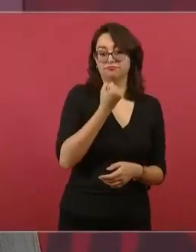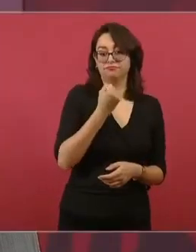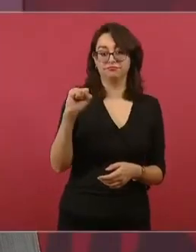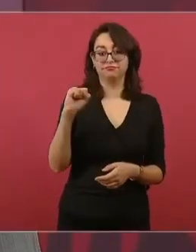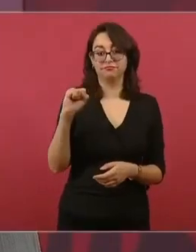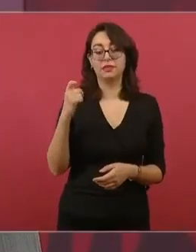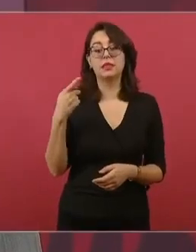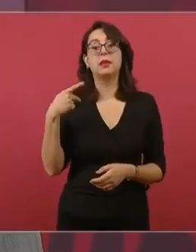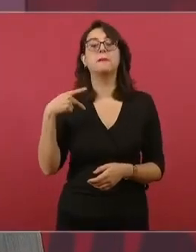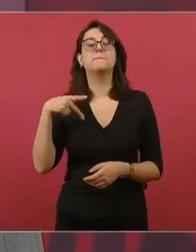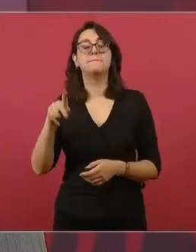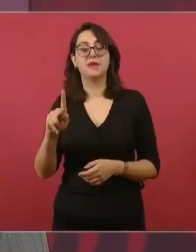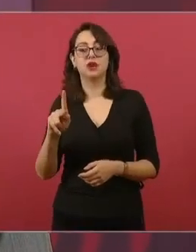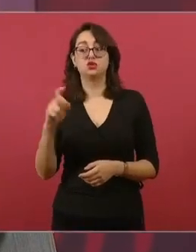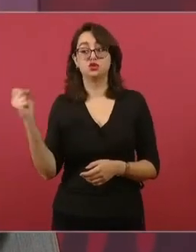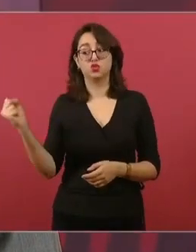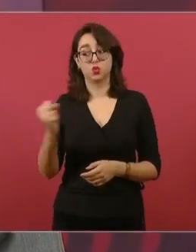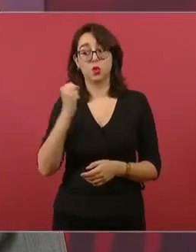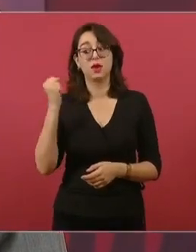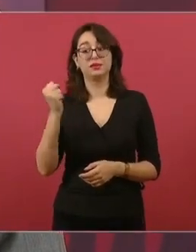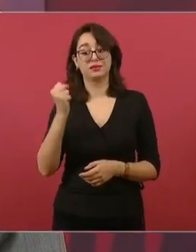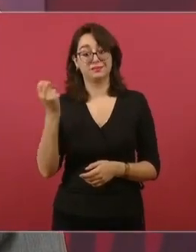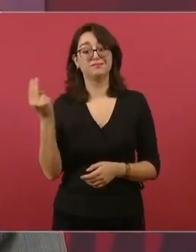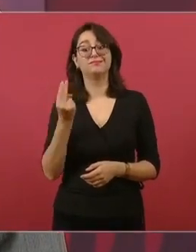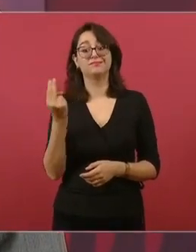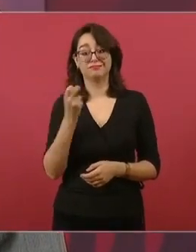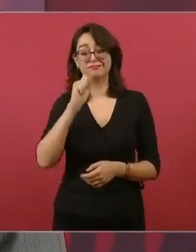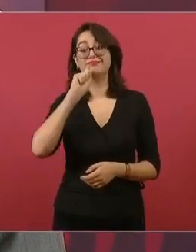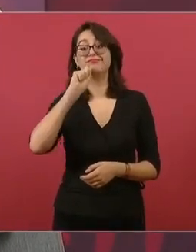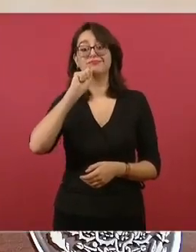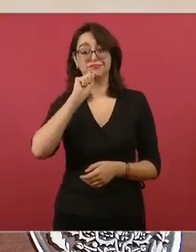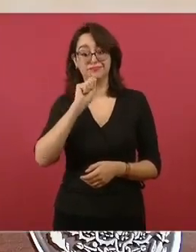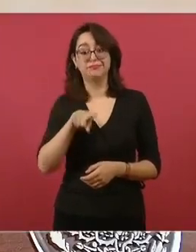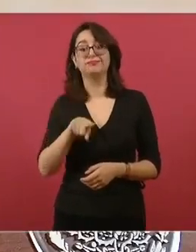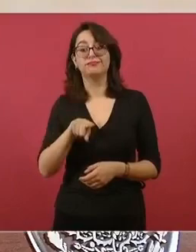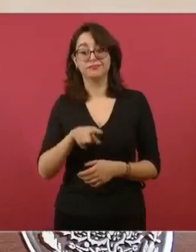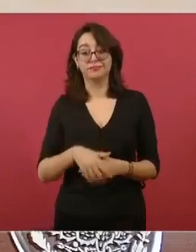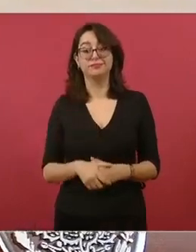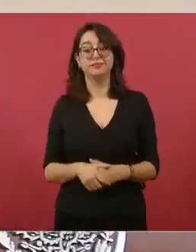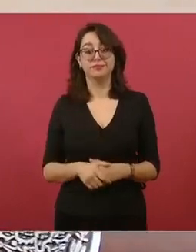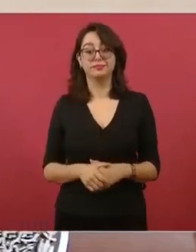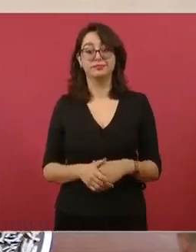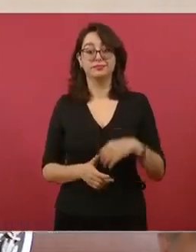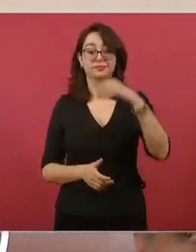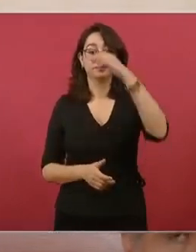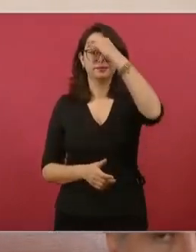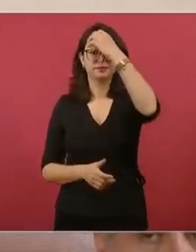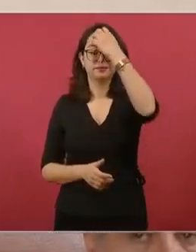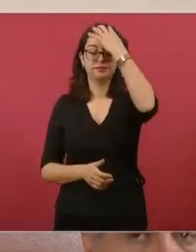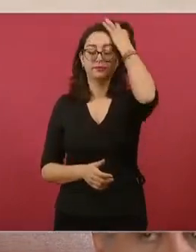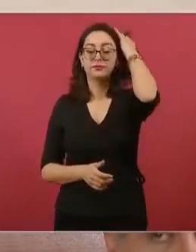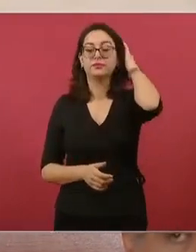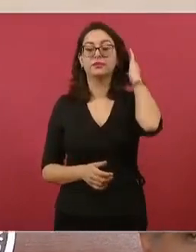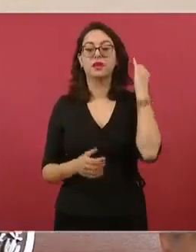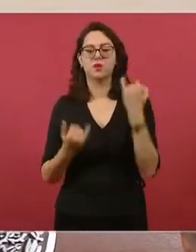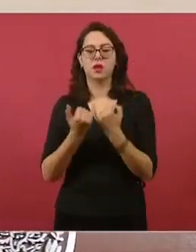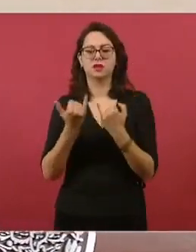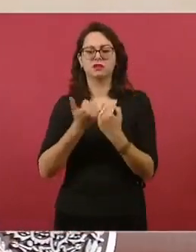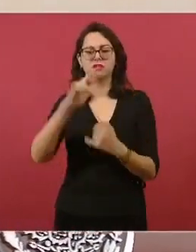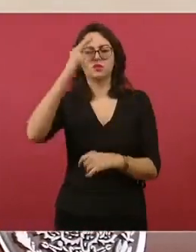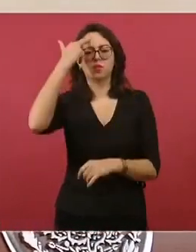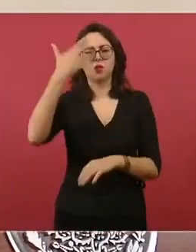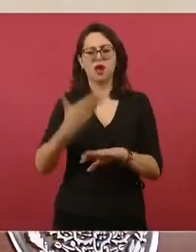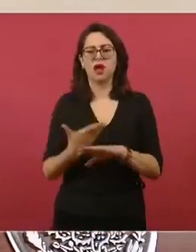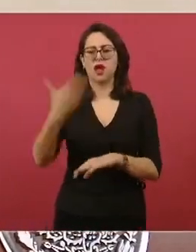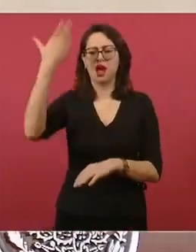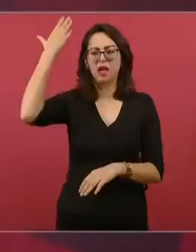también suerte. Es como lo que hablábamos la vez pasada sobre lo racional y lo místico.